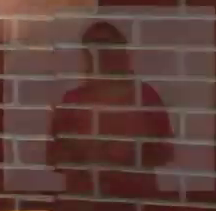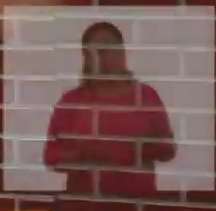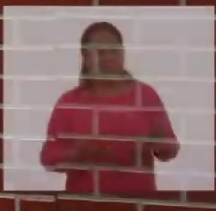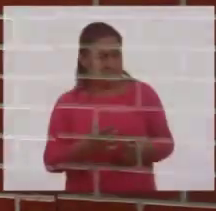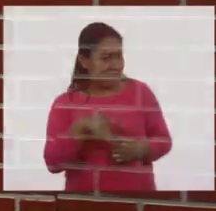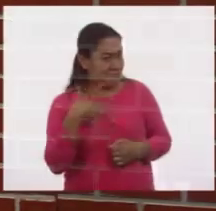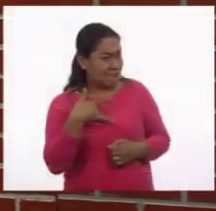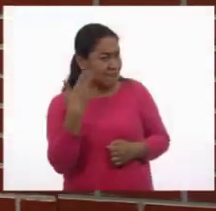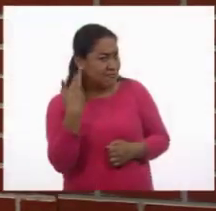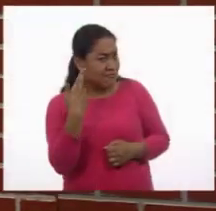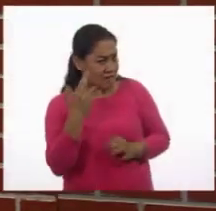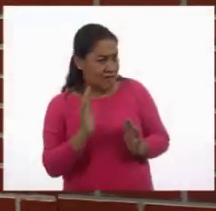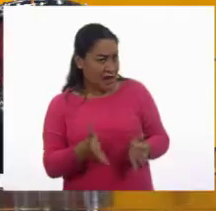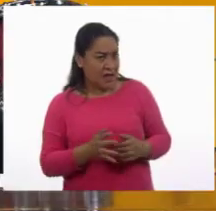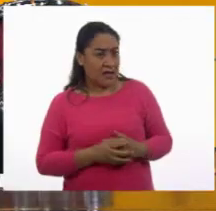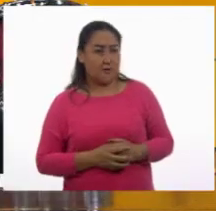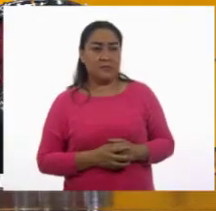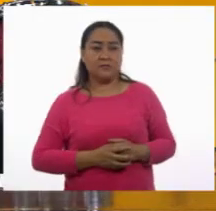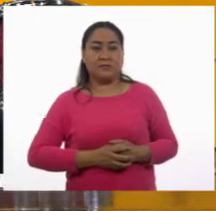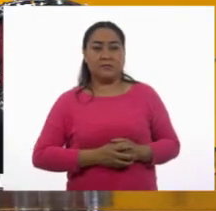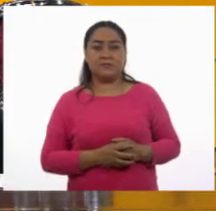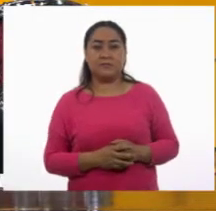A ver, ¿y ya suena o no suena?